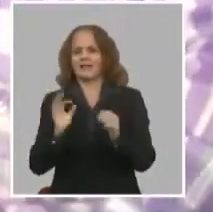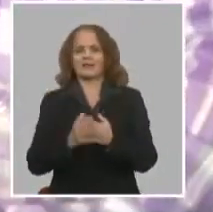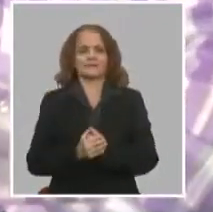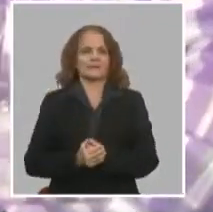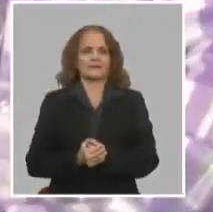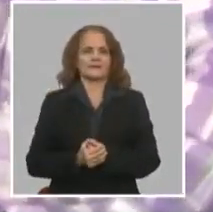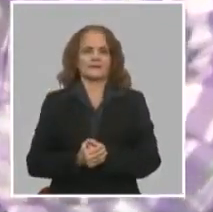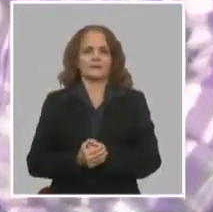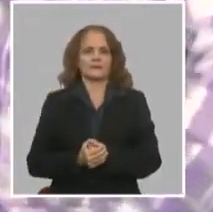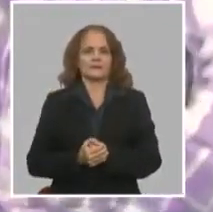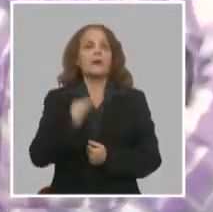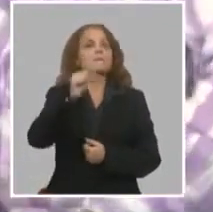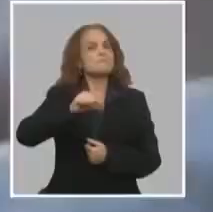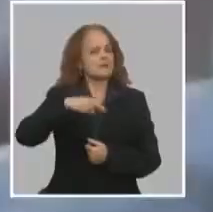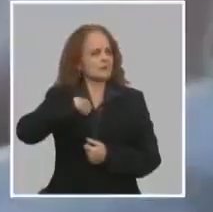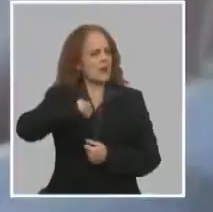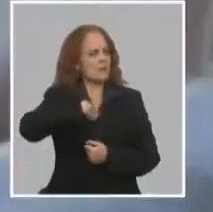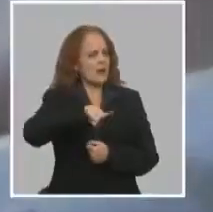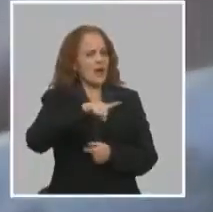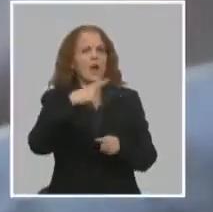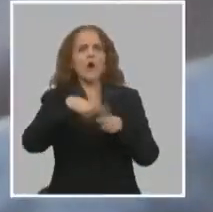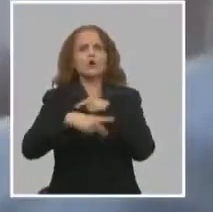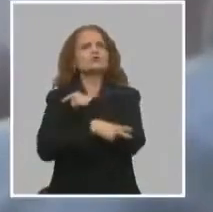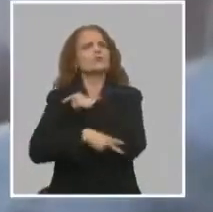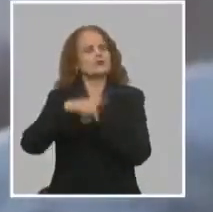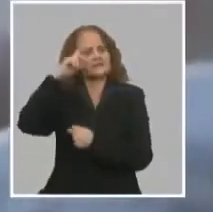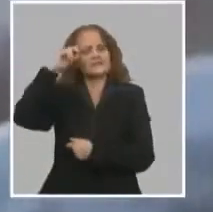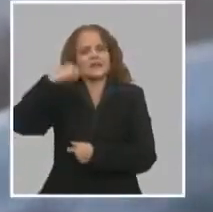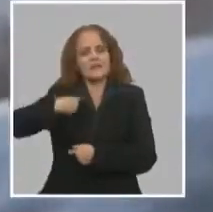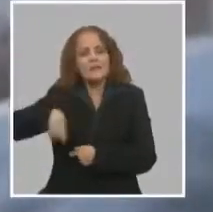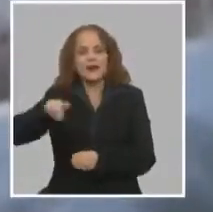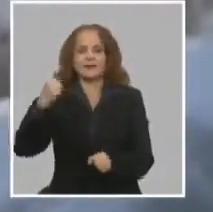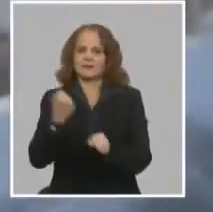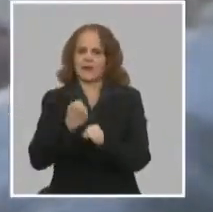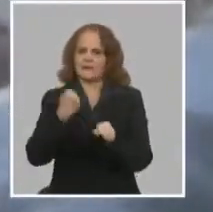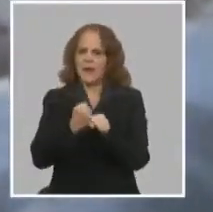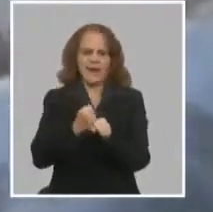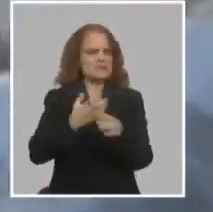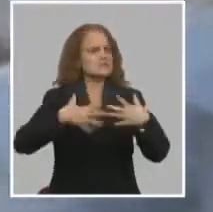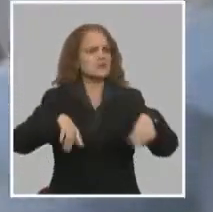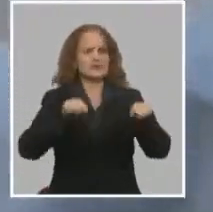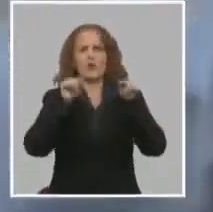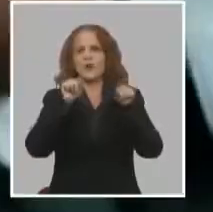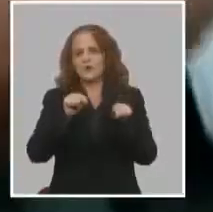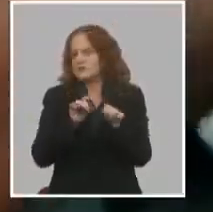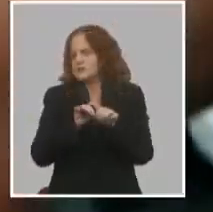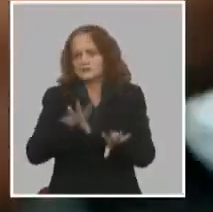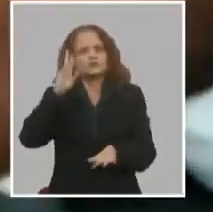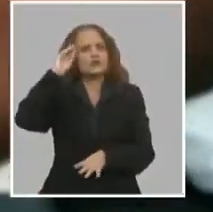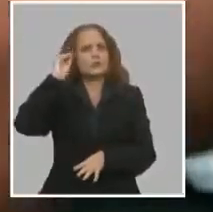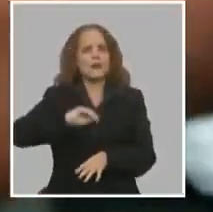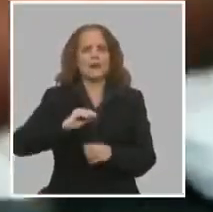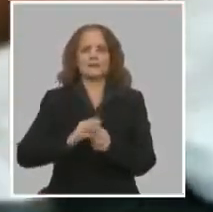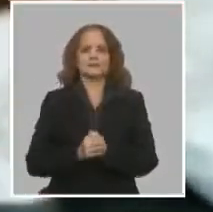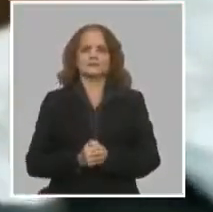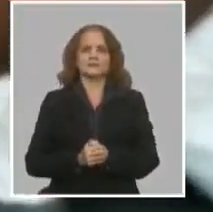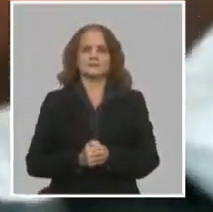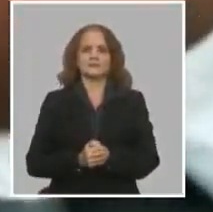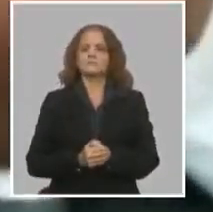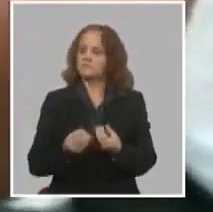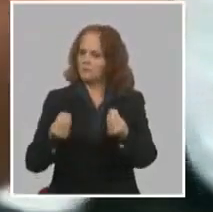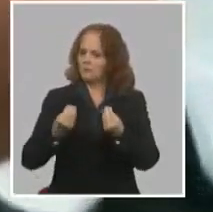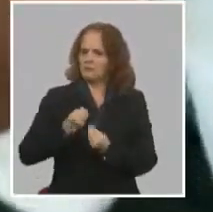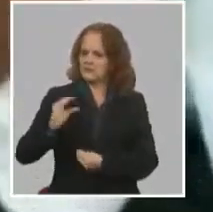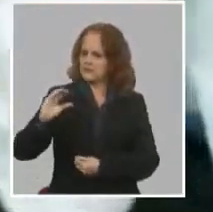de qué. Cada persona que va a salir al exterior a cumplir una misión sabe perfectamente las condiciones en las que va a trabajar, qué dinero va a recibir, recibe